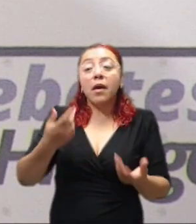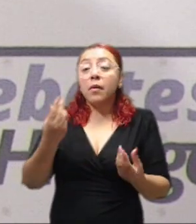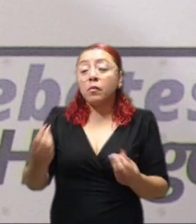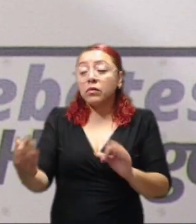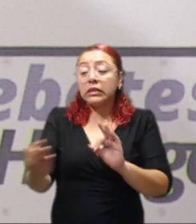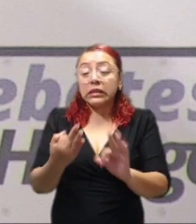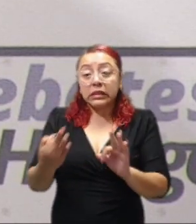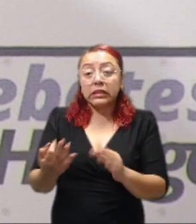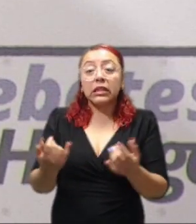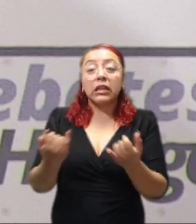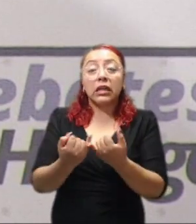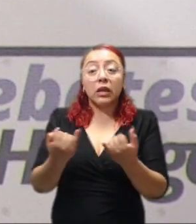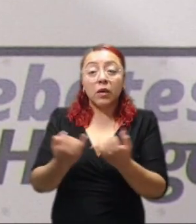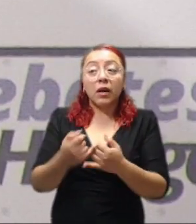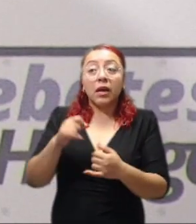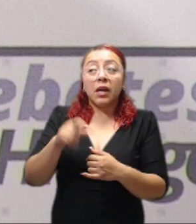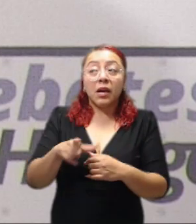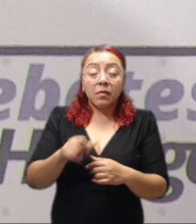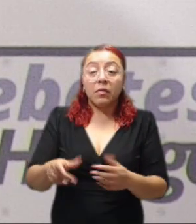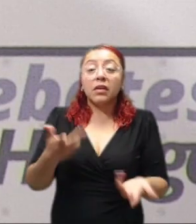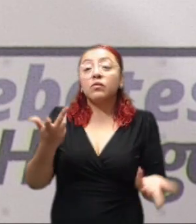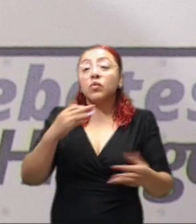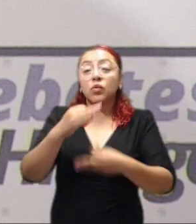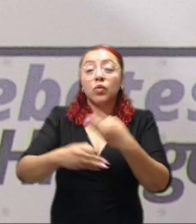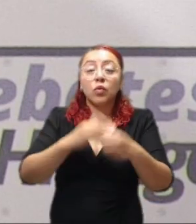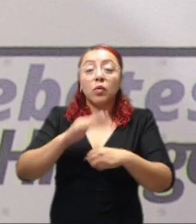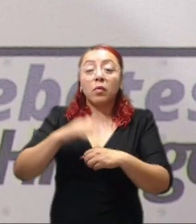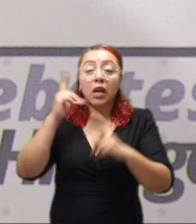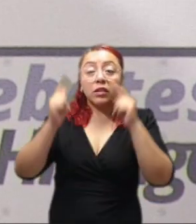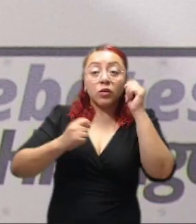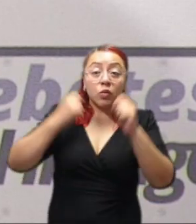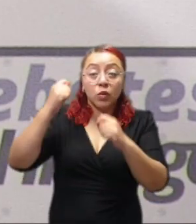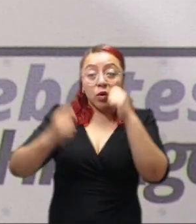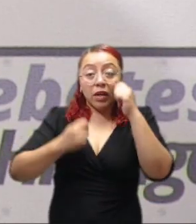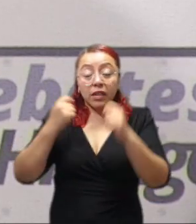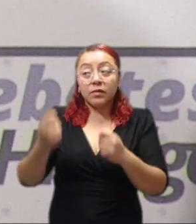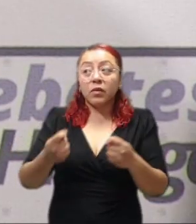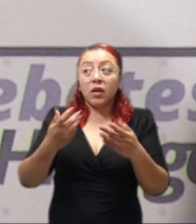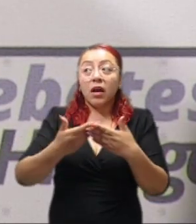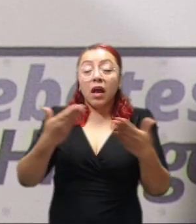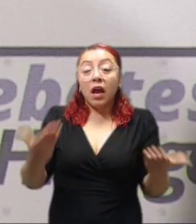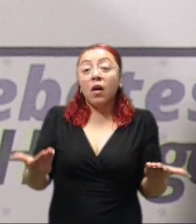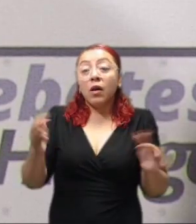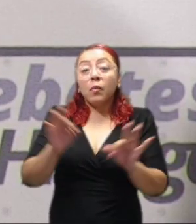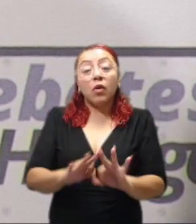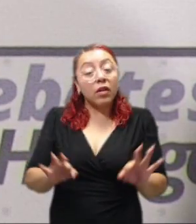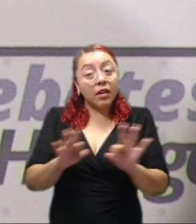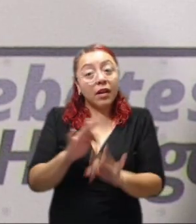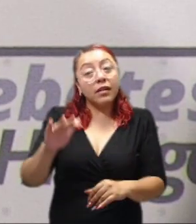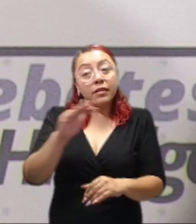rehabilitar también la parte del turismo es importante que nos vean ahora en El Paso yucan como un potencial